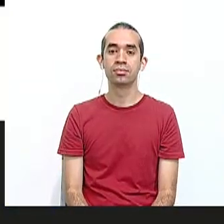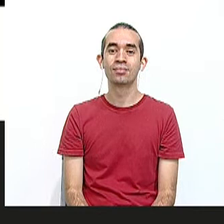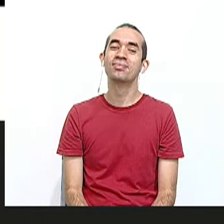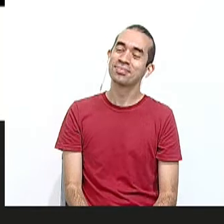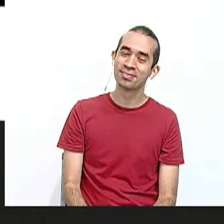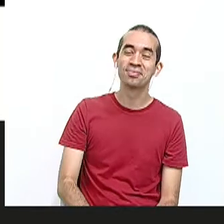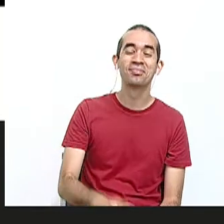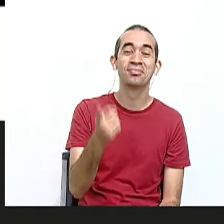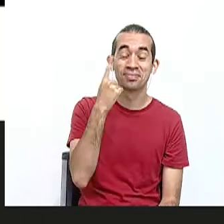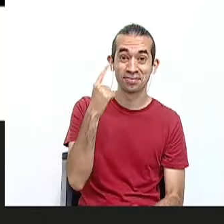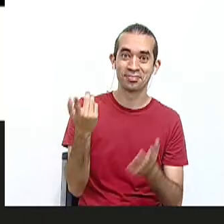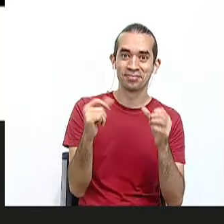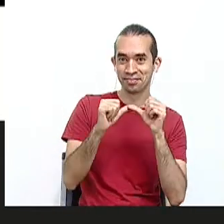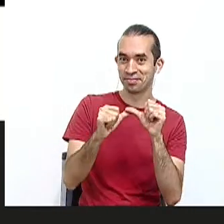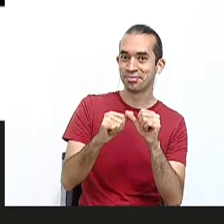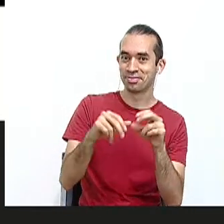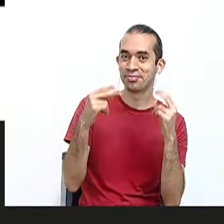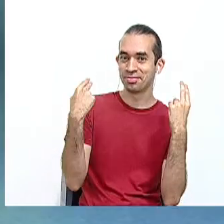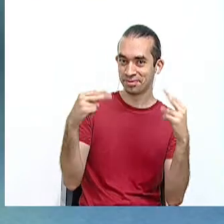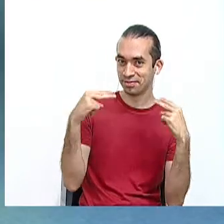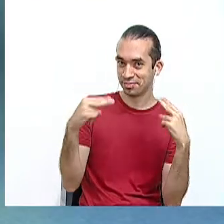Bien, jóvenes, volviendo a las noticias falsas,